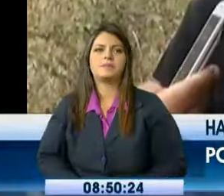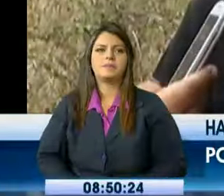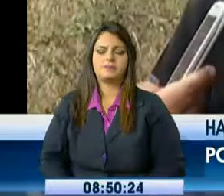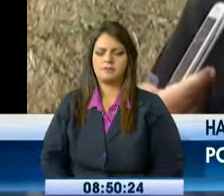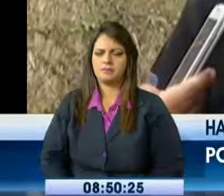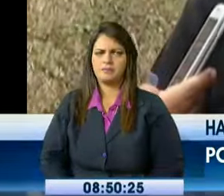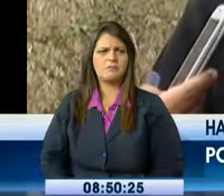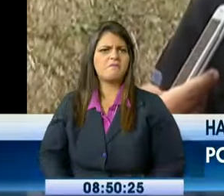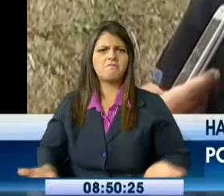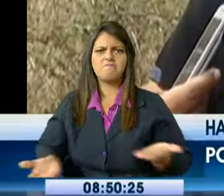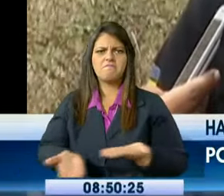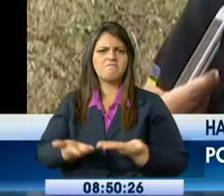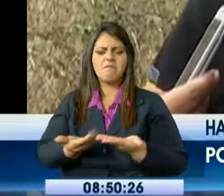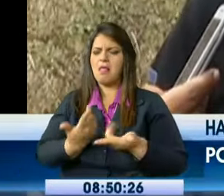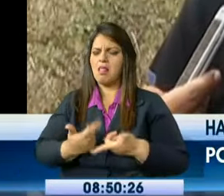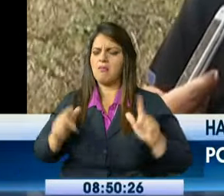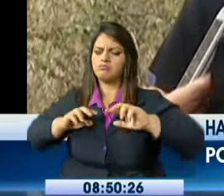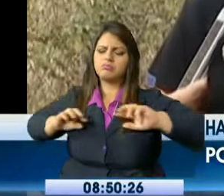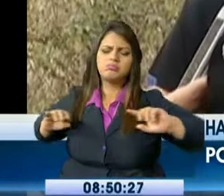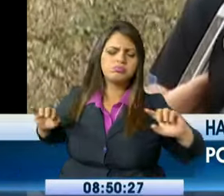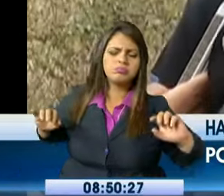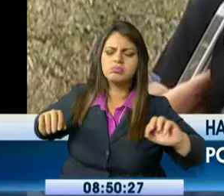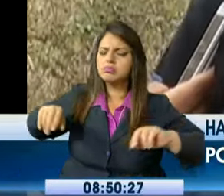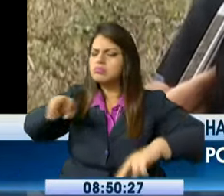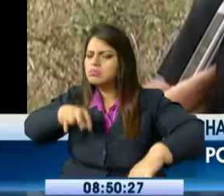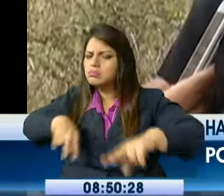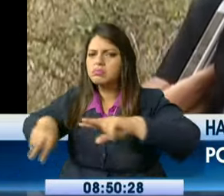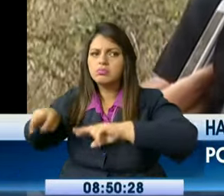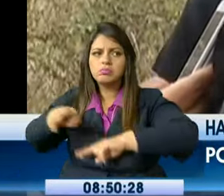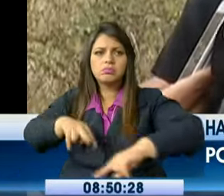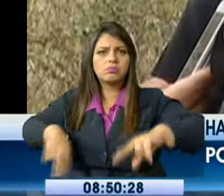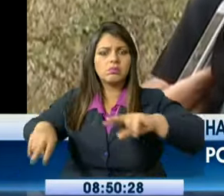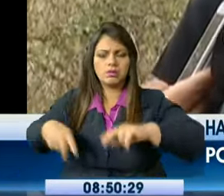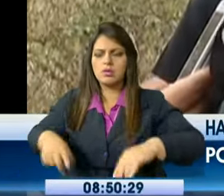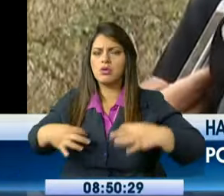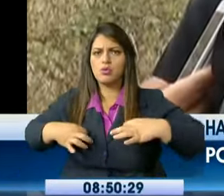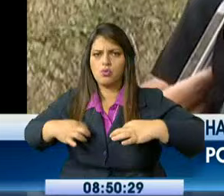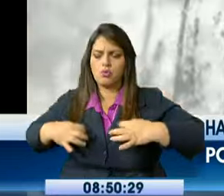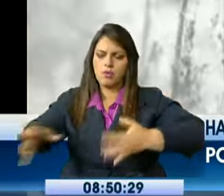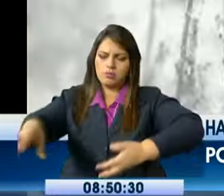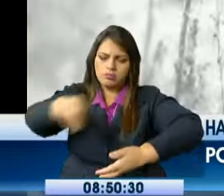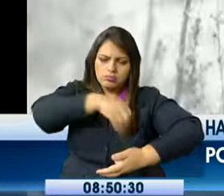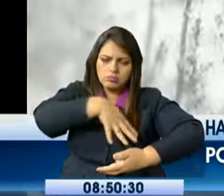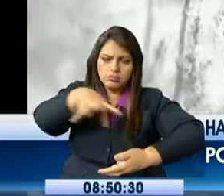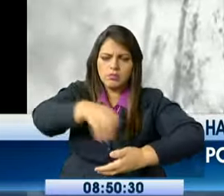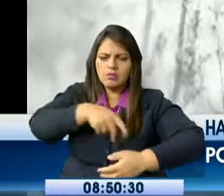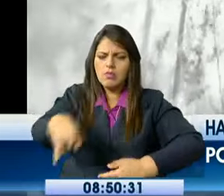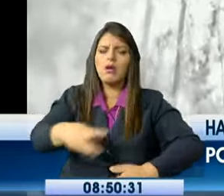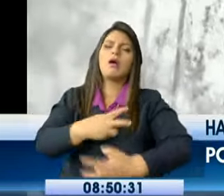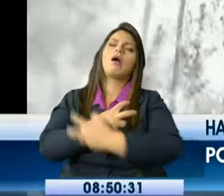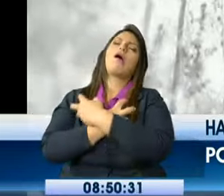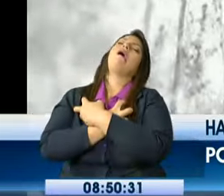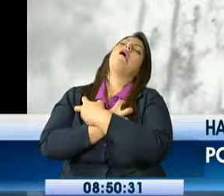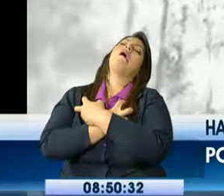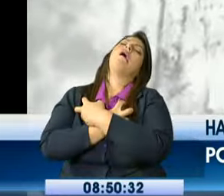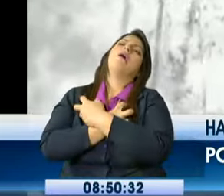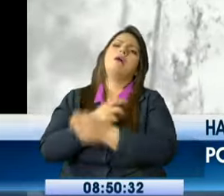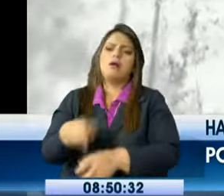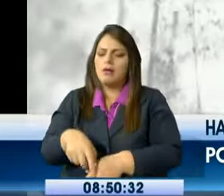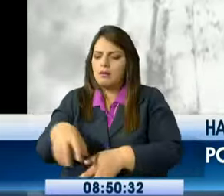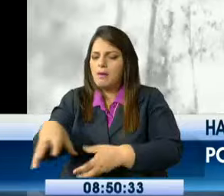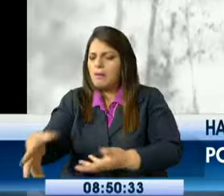abierta, tenemos las parte de las prendas de vestir y prácticamente los huesos de las osamentas que se han encontrado. Listo.